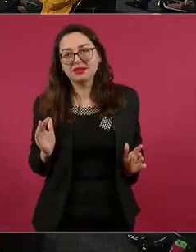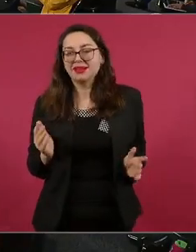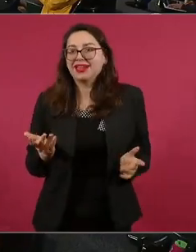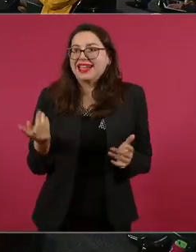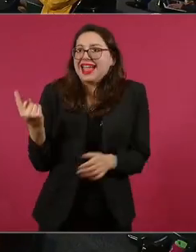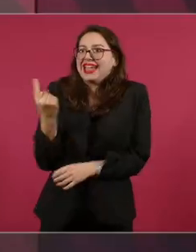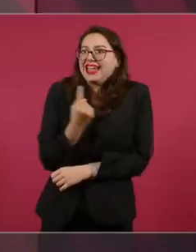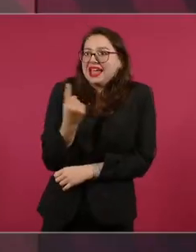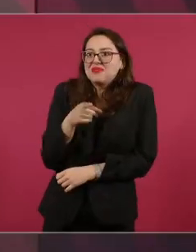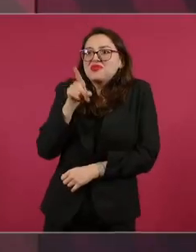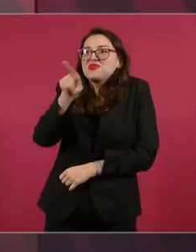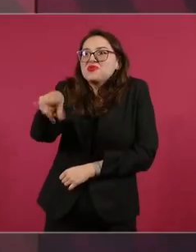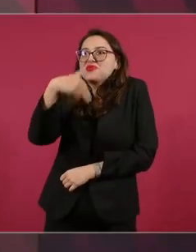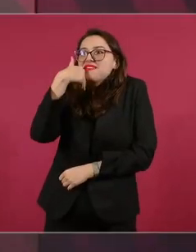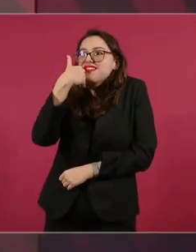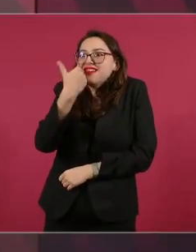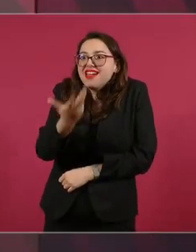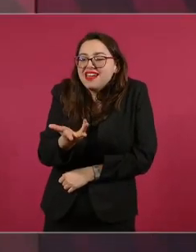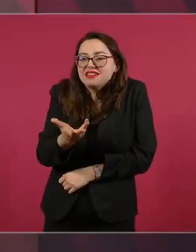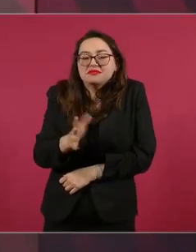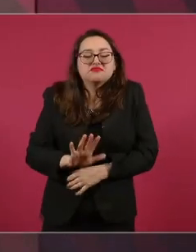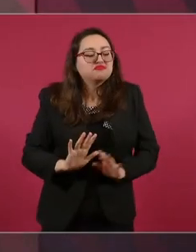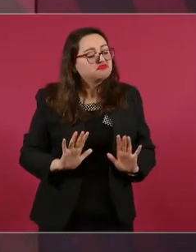por la privatización de Pemex.